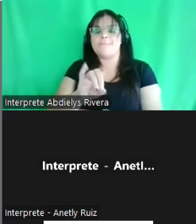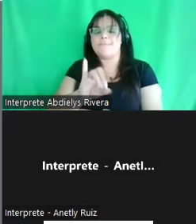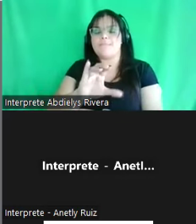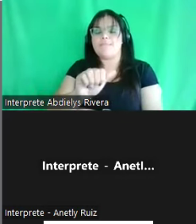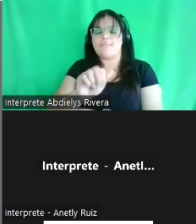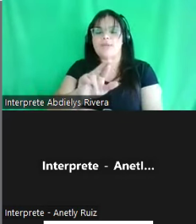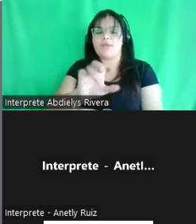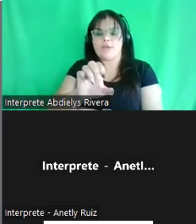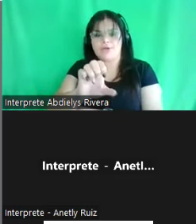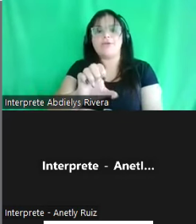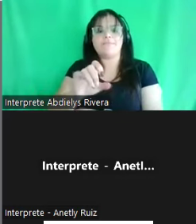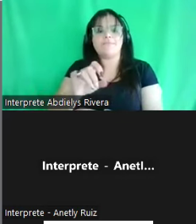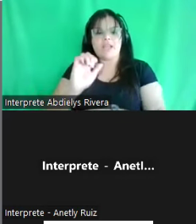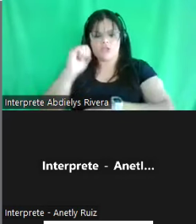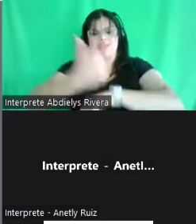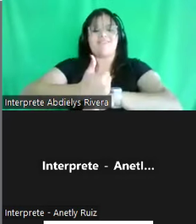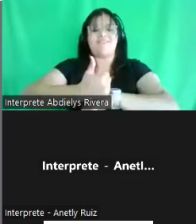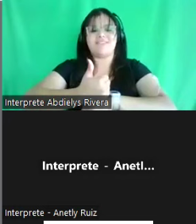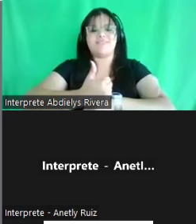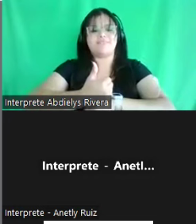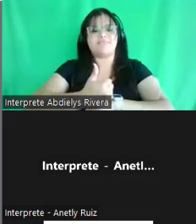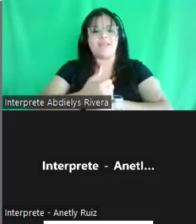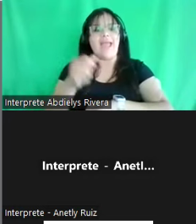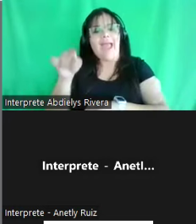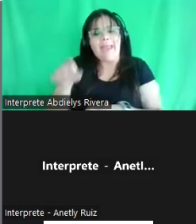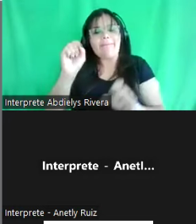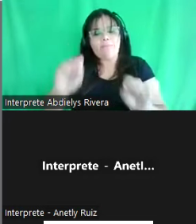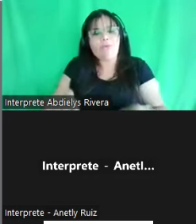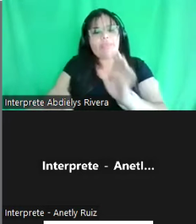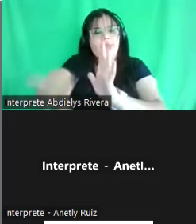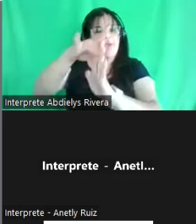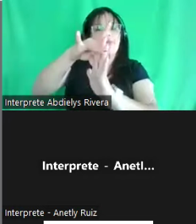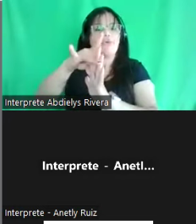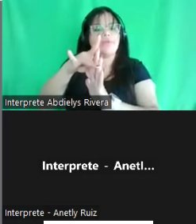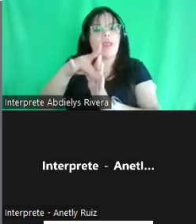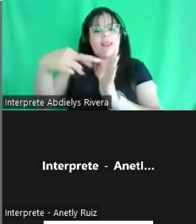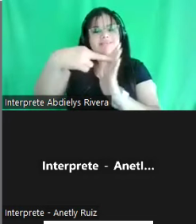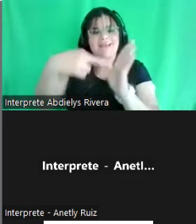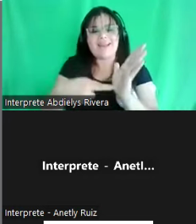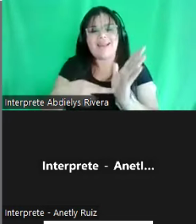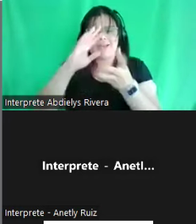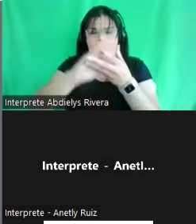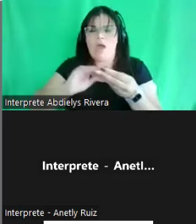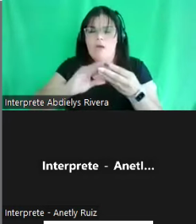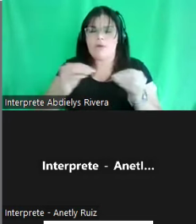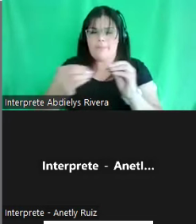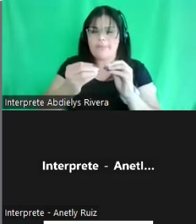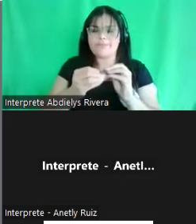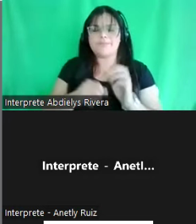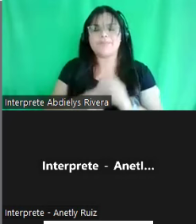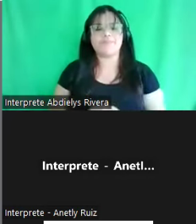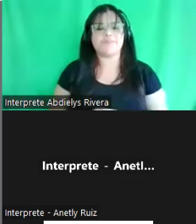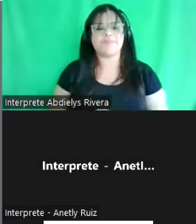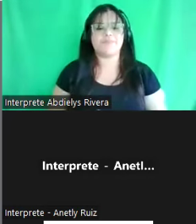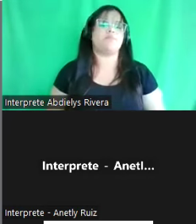Medicare en el CFR, ahí puedes encontrar la regulación que habla sobre esto. Muchos,